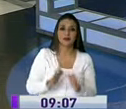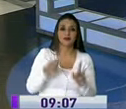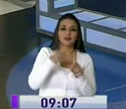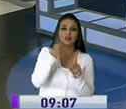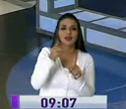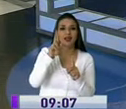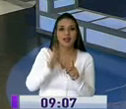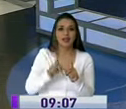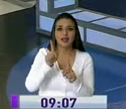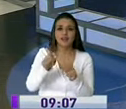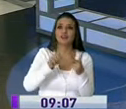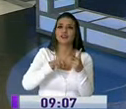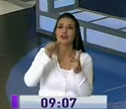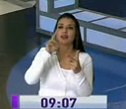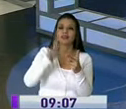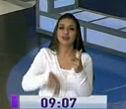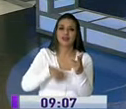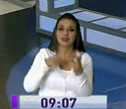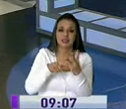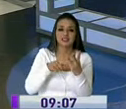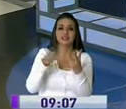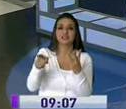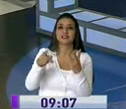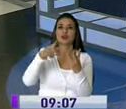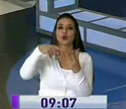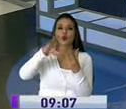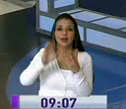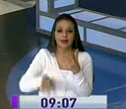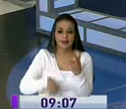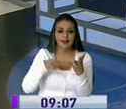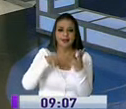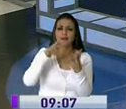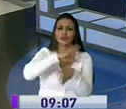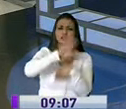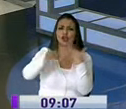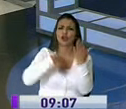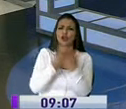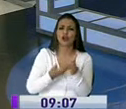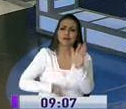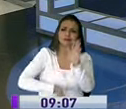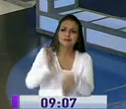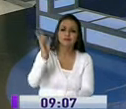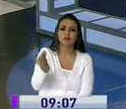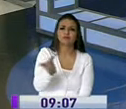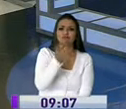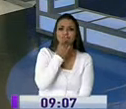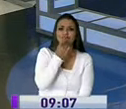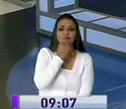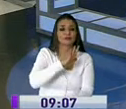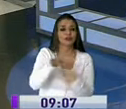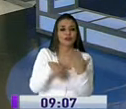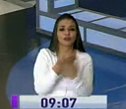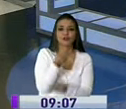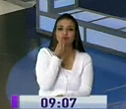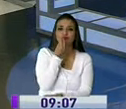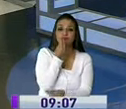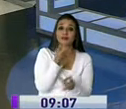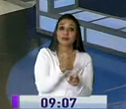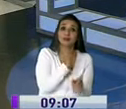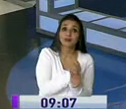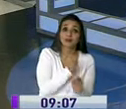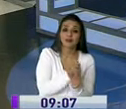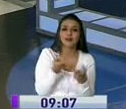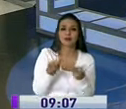la señorita la Andreita, Cuenca, la Cuenca, a la señorita Navarro, Roja, toditos. Todos están ahí, la PRI, todos están ahí. Trabajando y celebrando